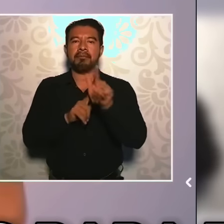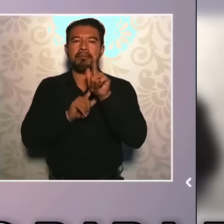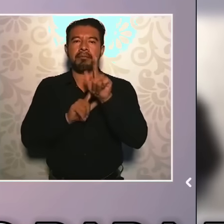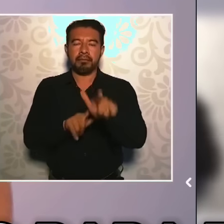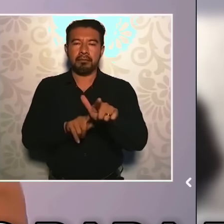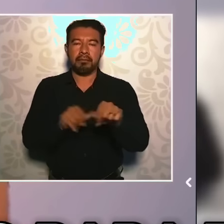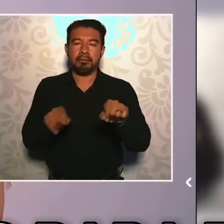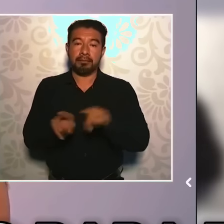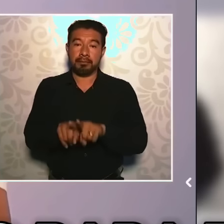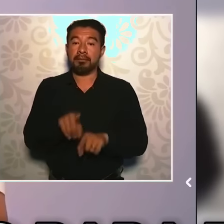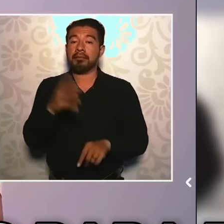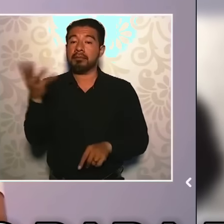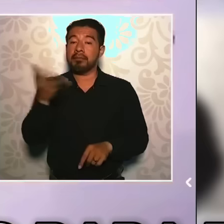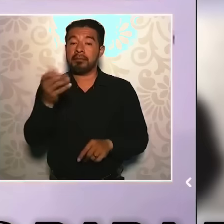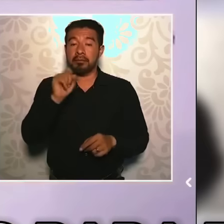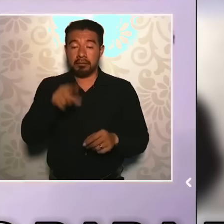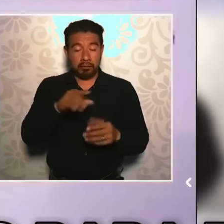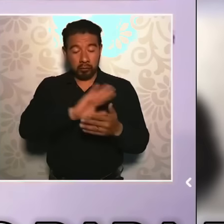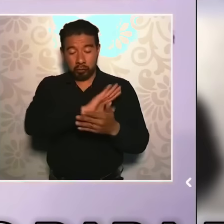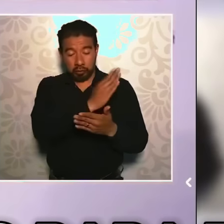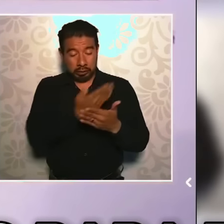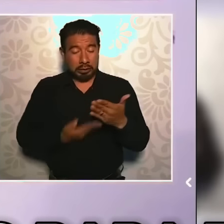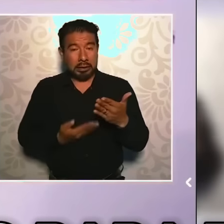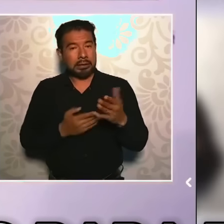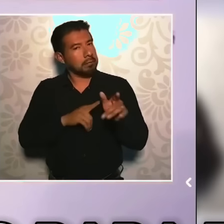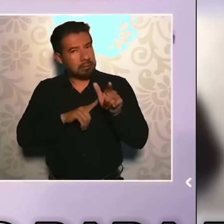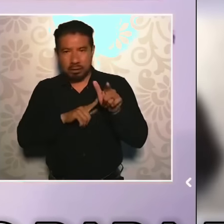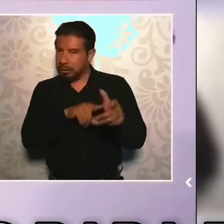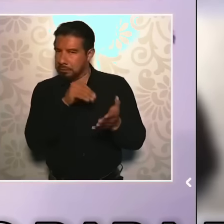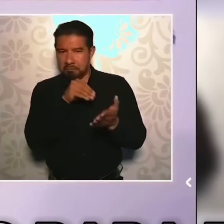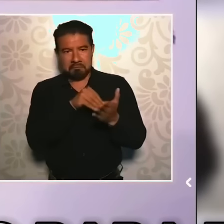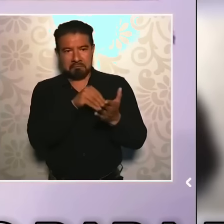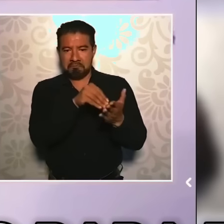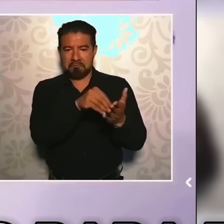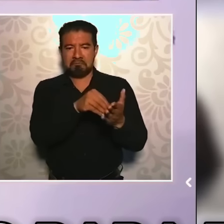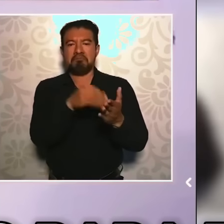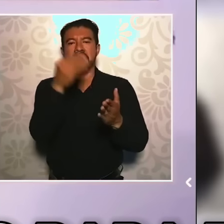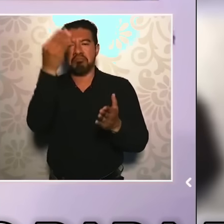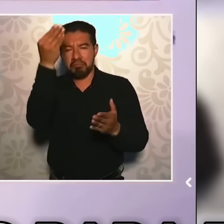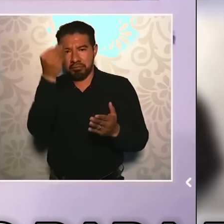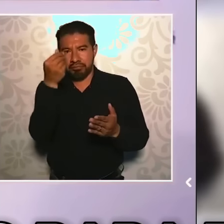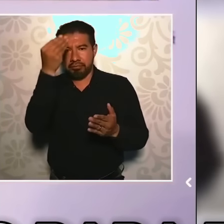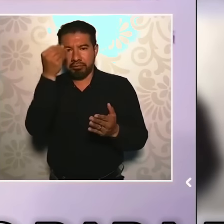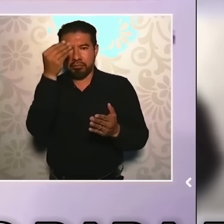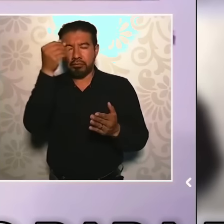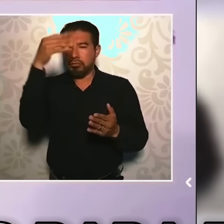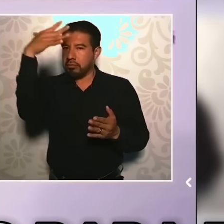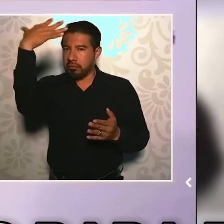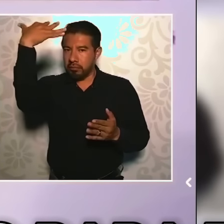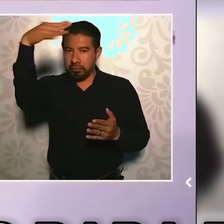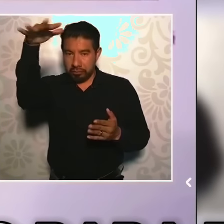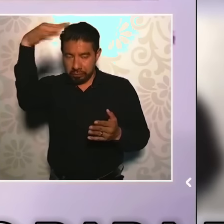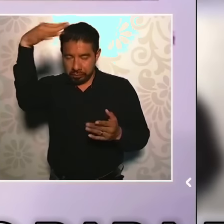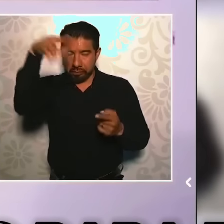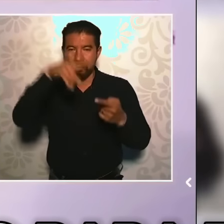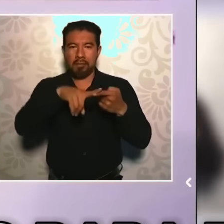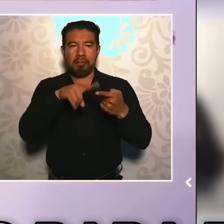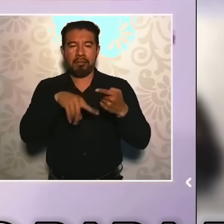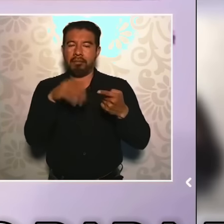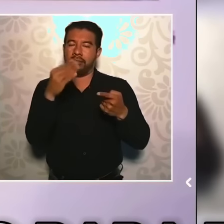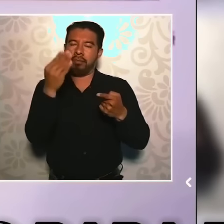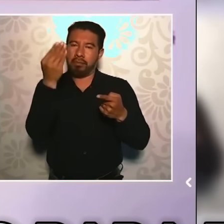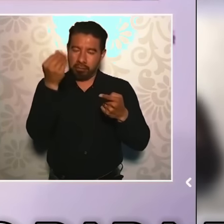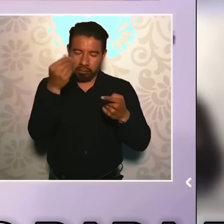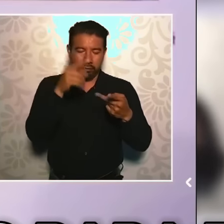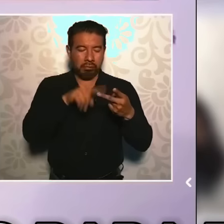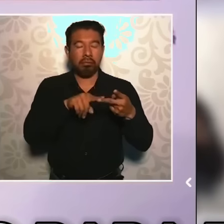los programas del bienestar, todos. La pensión universal adulto mayor va a continuar. Va a